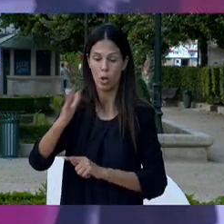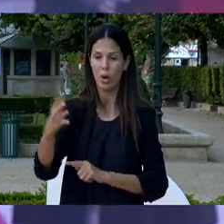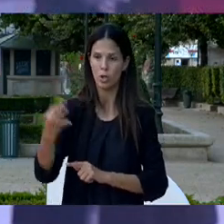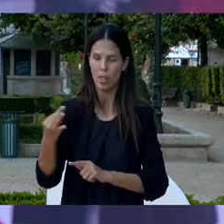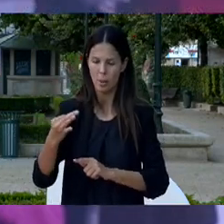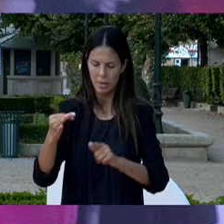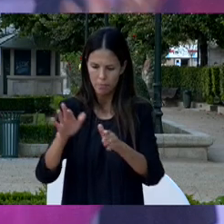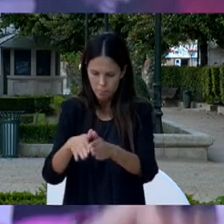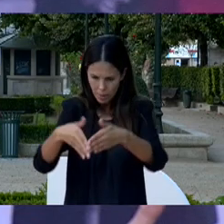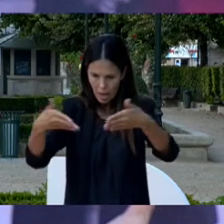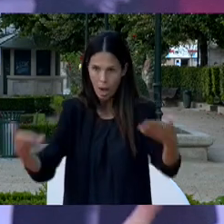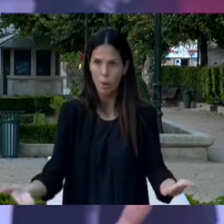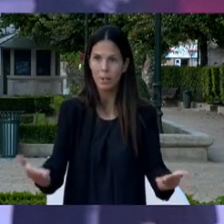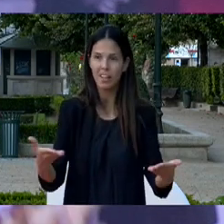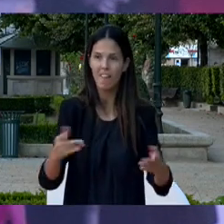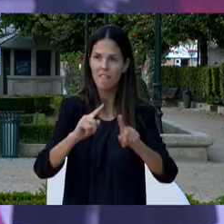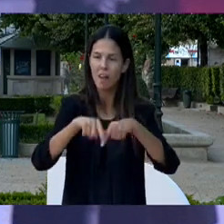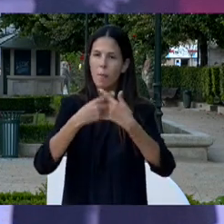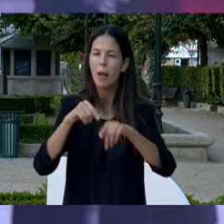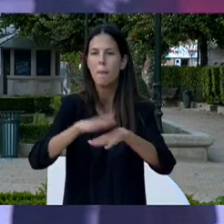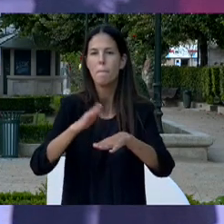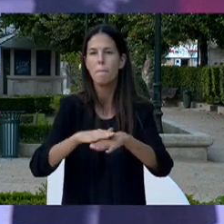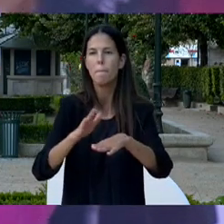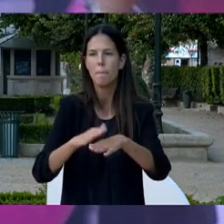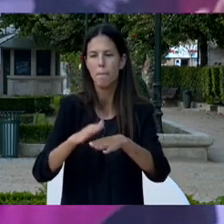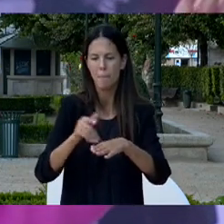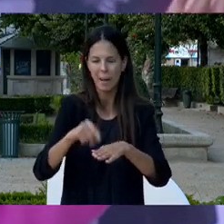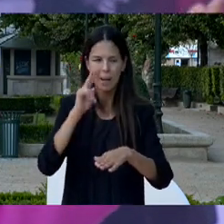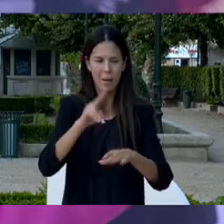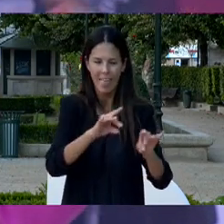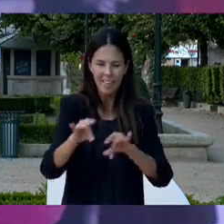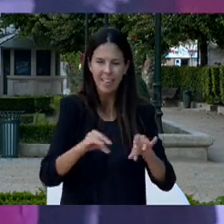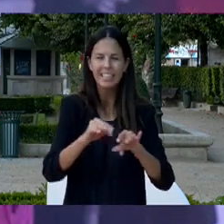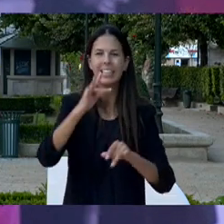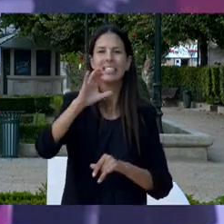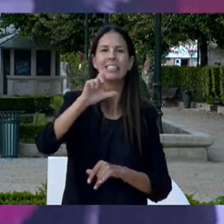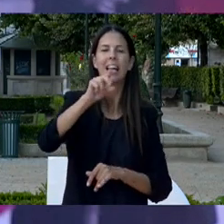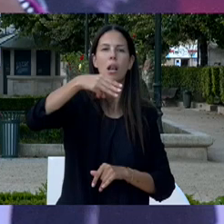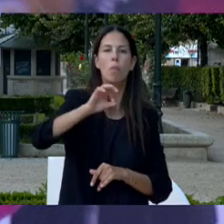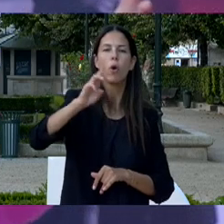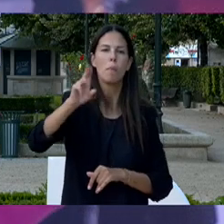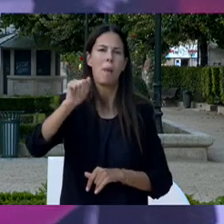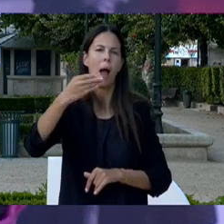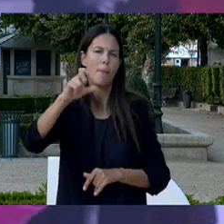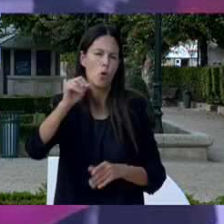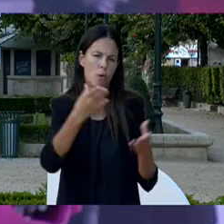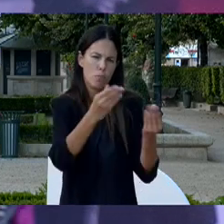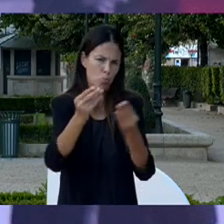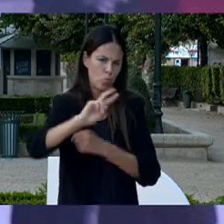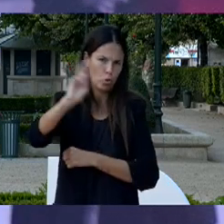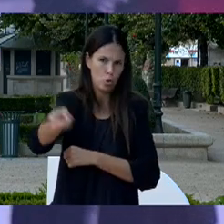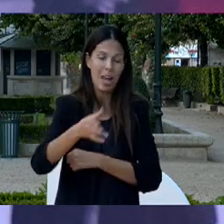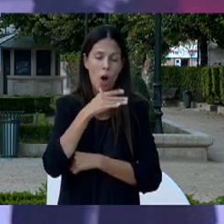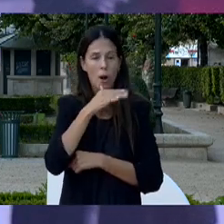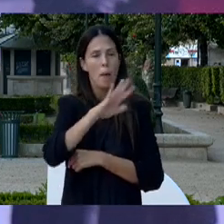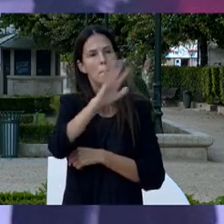pois abriu o seu panteón familiar para darlle a cubillo as cinzas de Telmo e de Paulo, que agora pode parecer, e de moitos outros represaliados, que agora